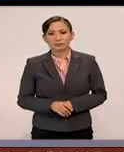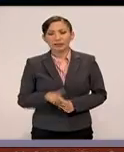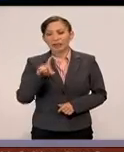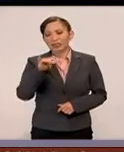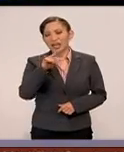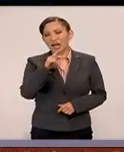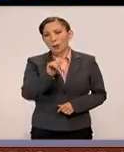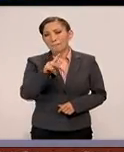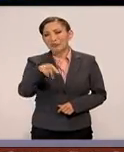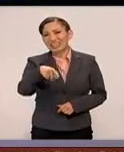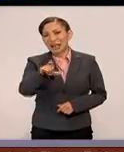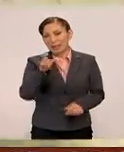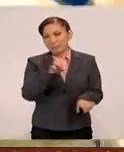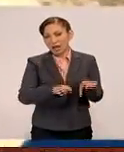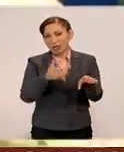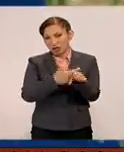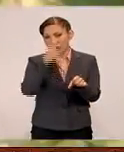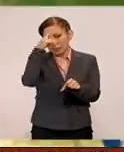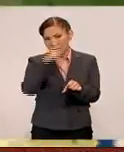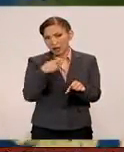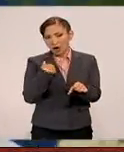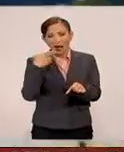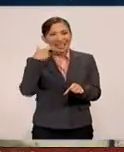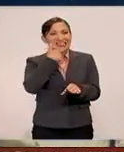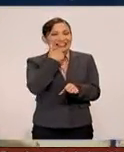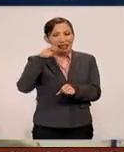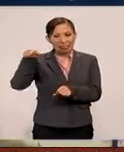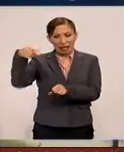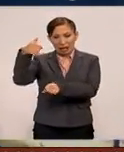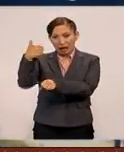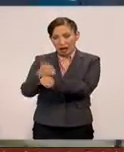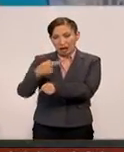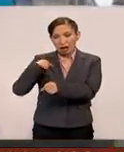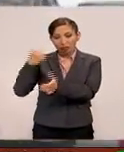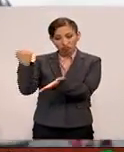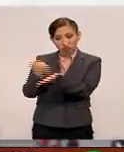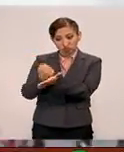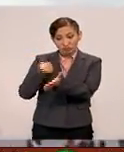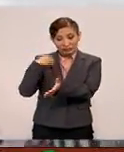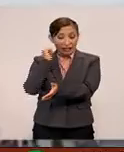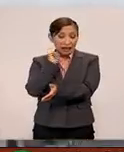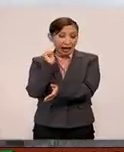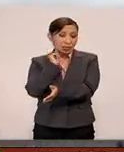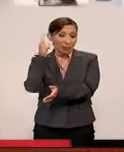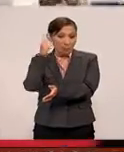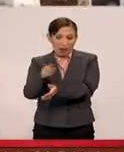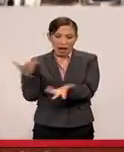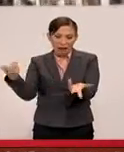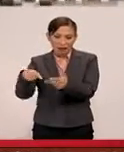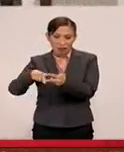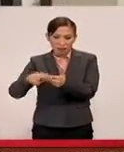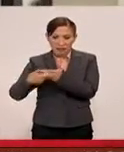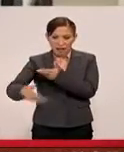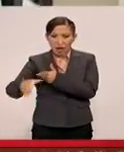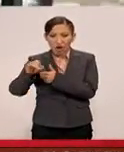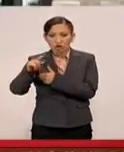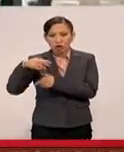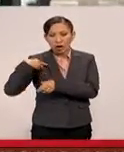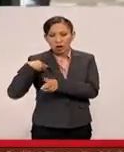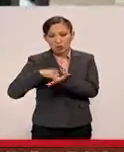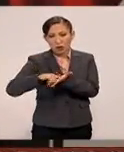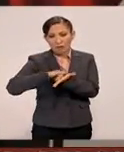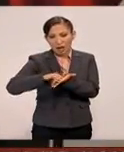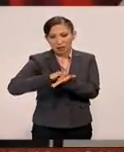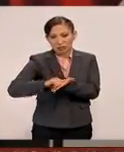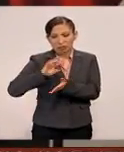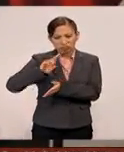Diego Gómez Piquerín, actual embajador de México en Reino Unido, que espera ser ratificado por el Senado para desempeñarse como cónsul en Nueva York,